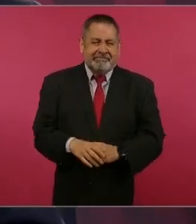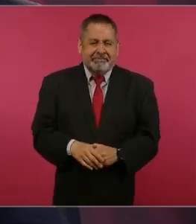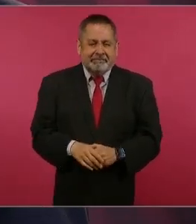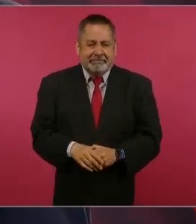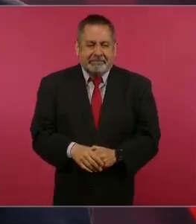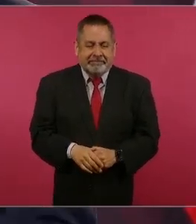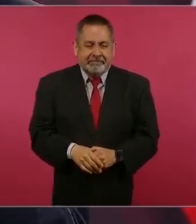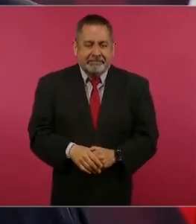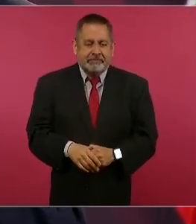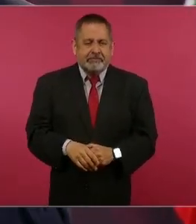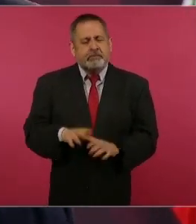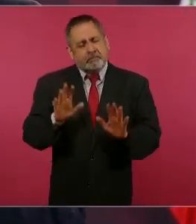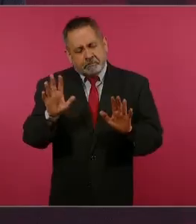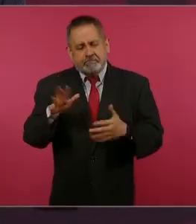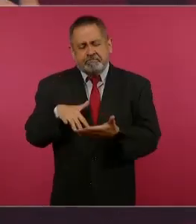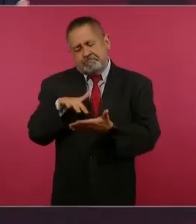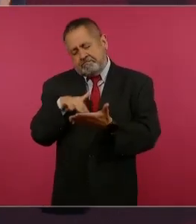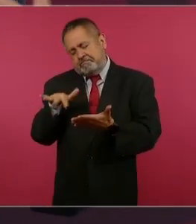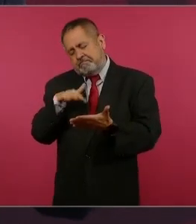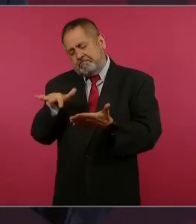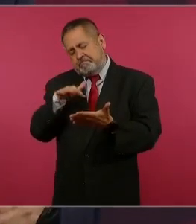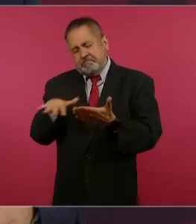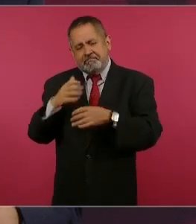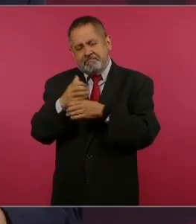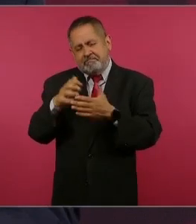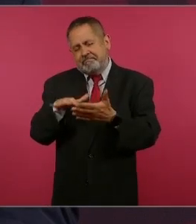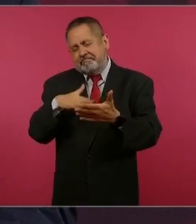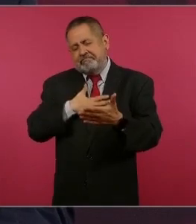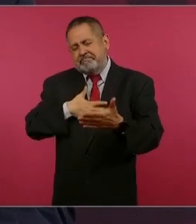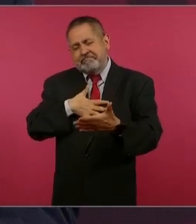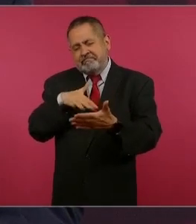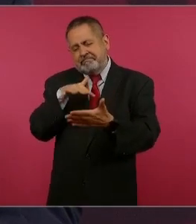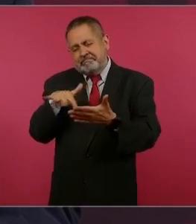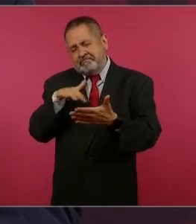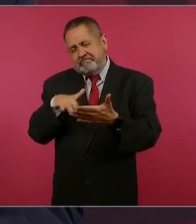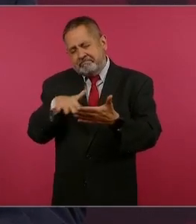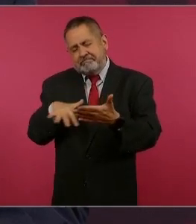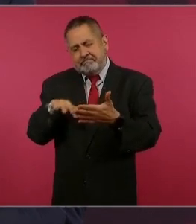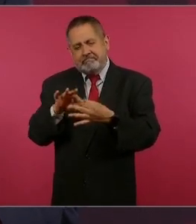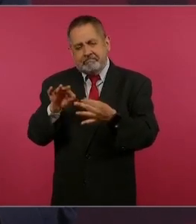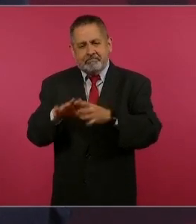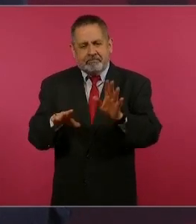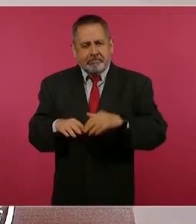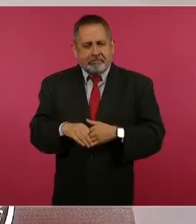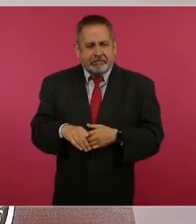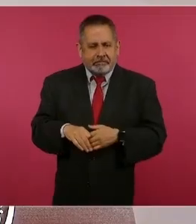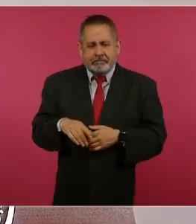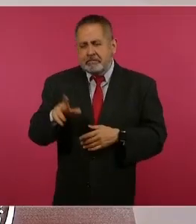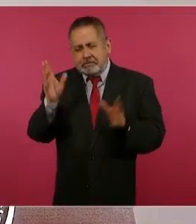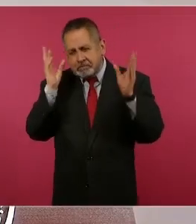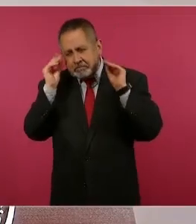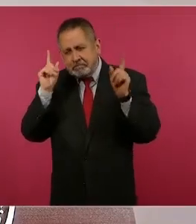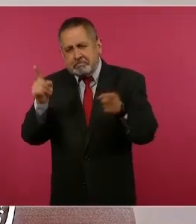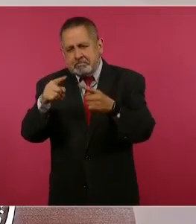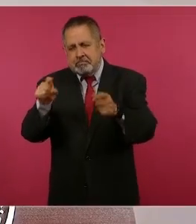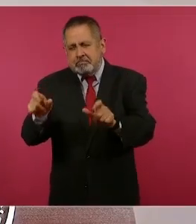Sí, y estaba yo leyendo, ¿no?, cosas, porque a veces me pongo a escuchar música